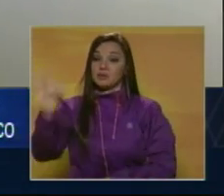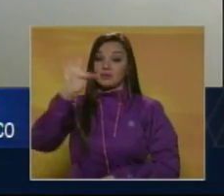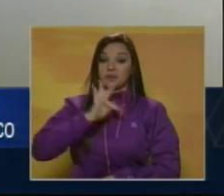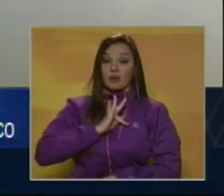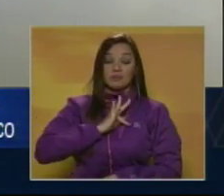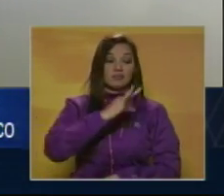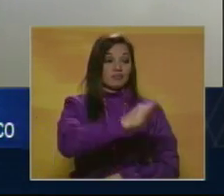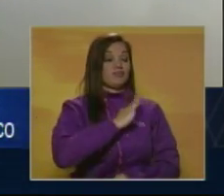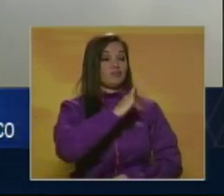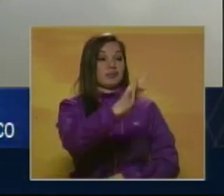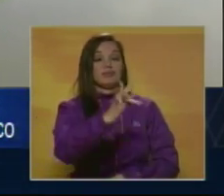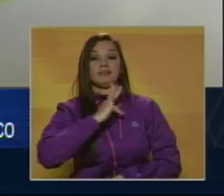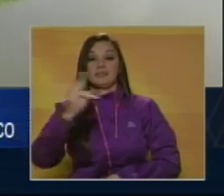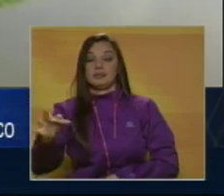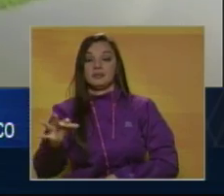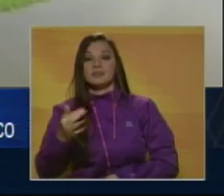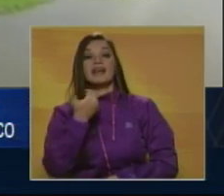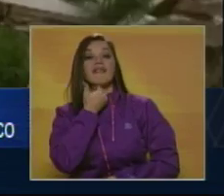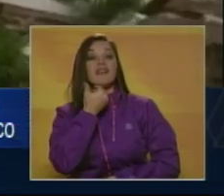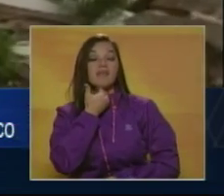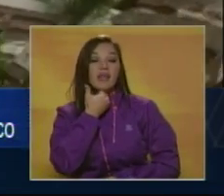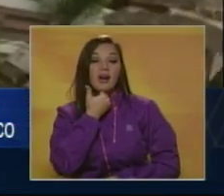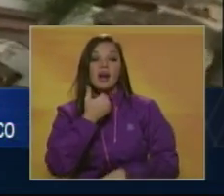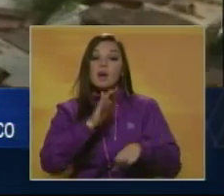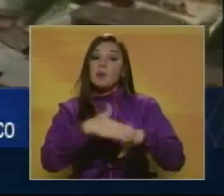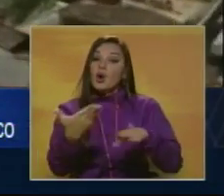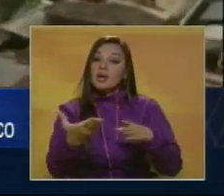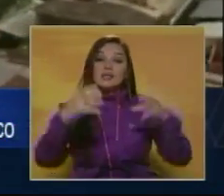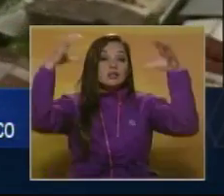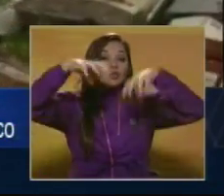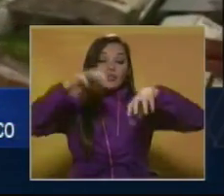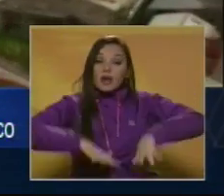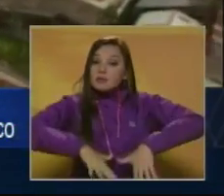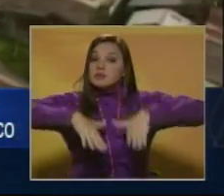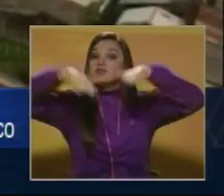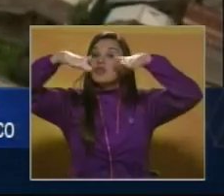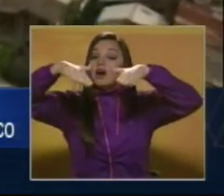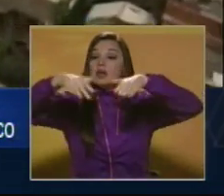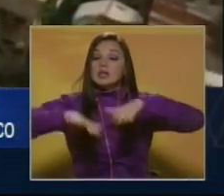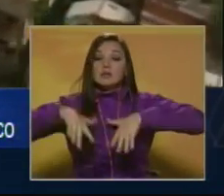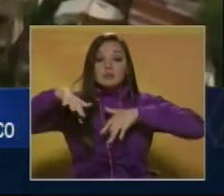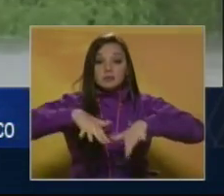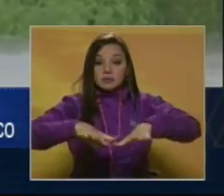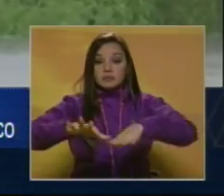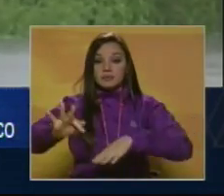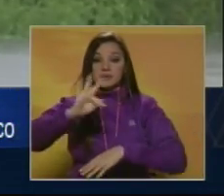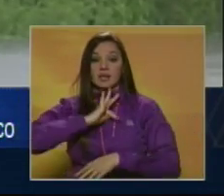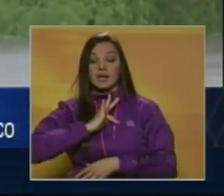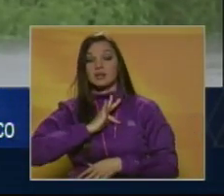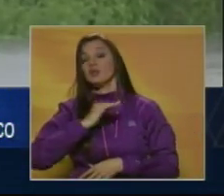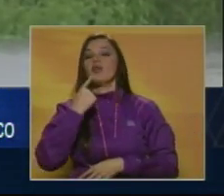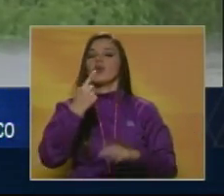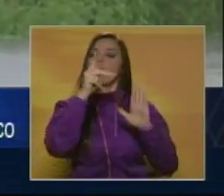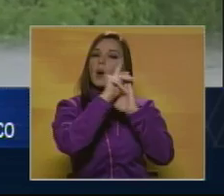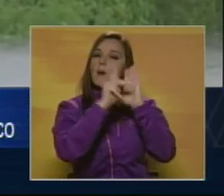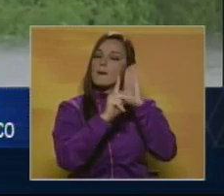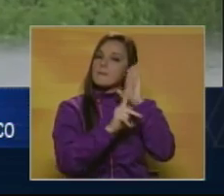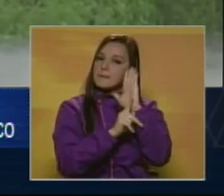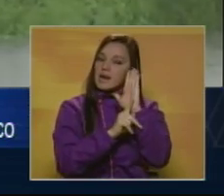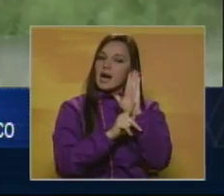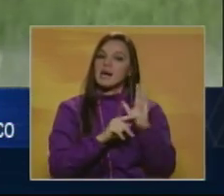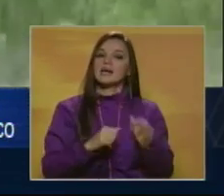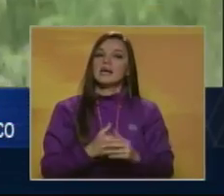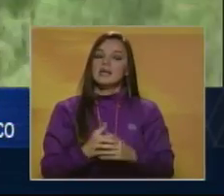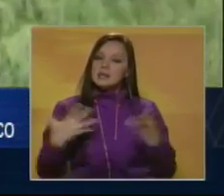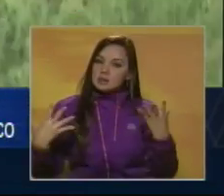las inundaciones registradas en el país. El ministro de Salud paraguayo informó que el Ejecutivo adoptó un plan de contingencia que se articula